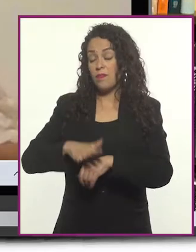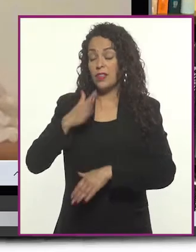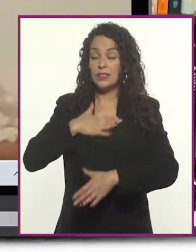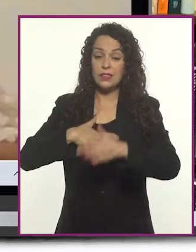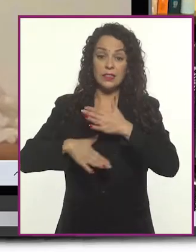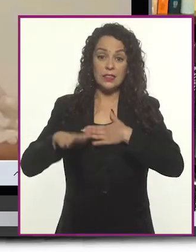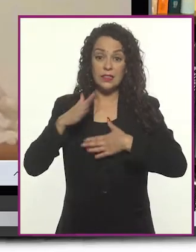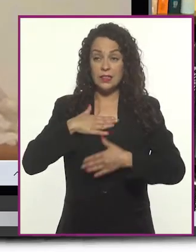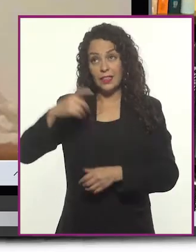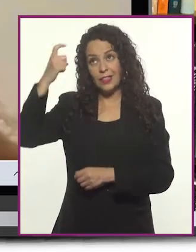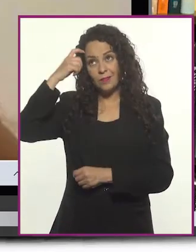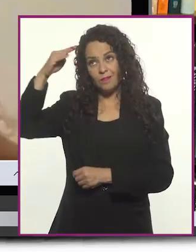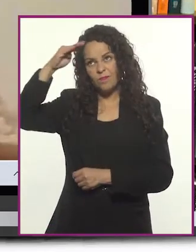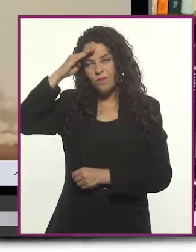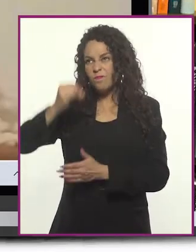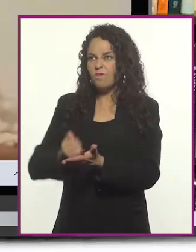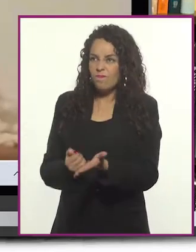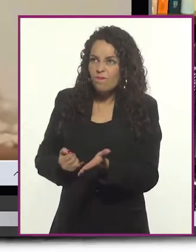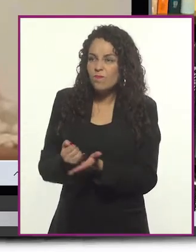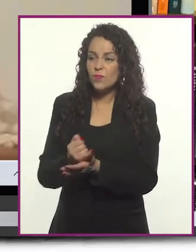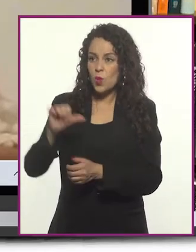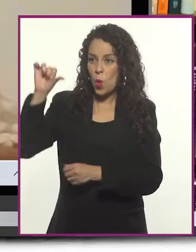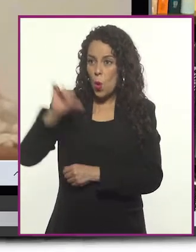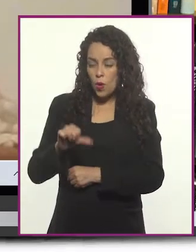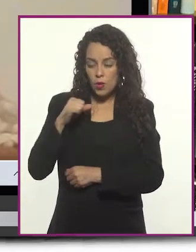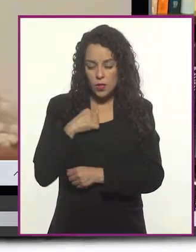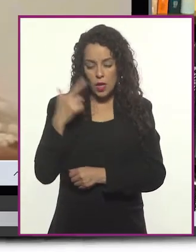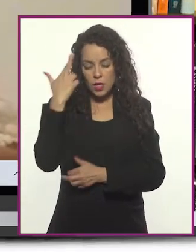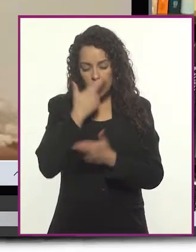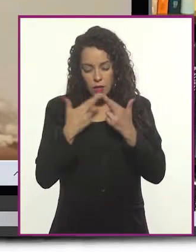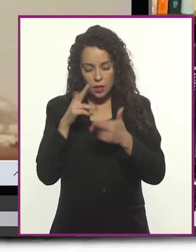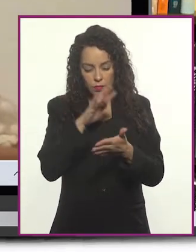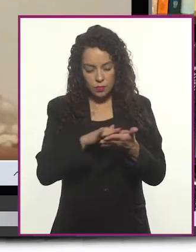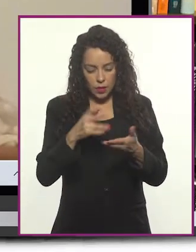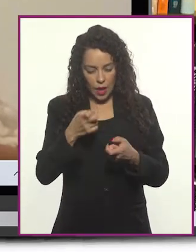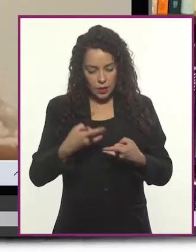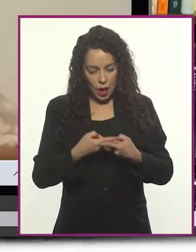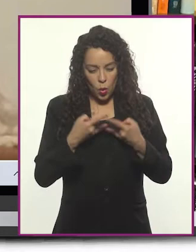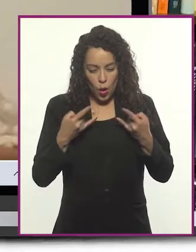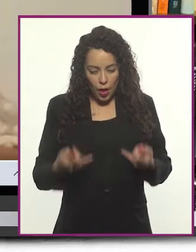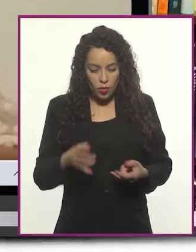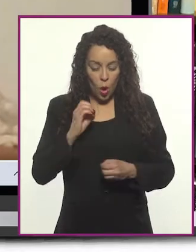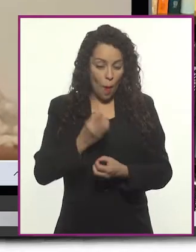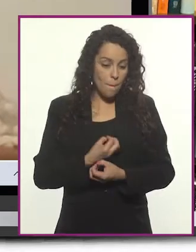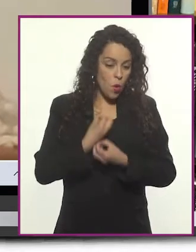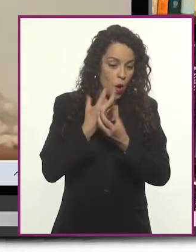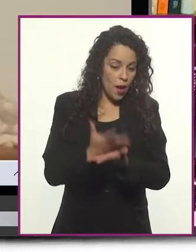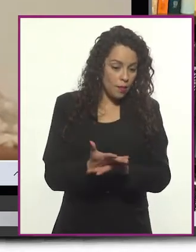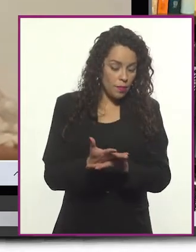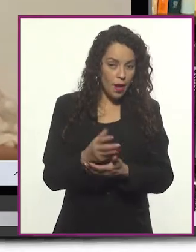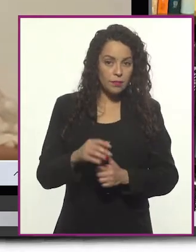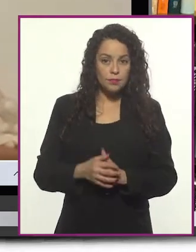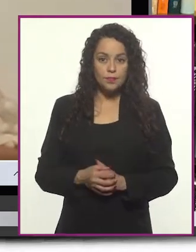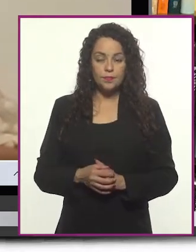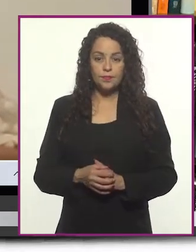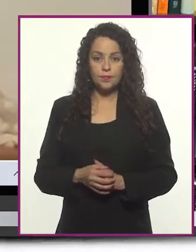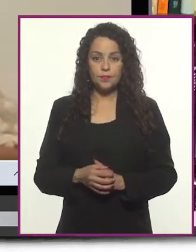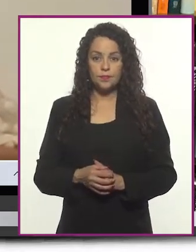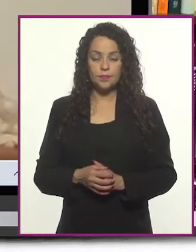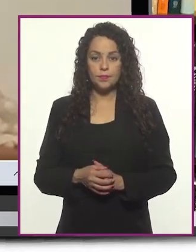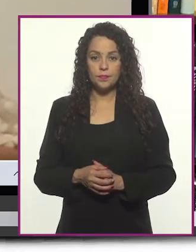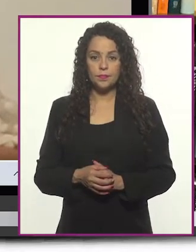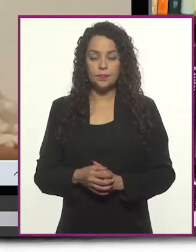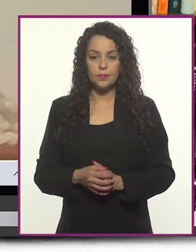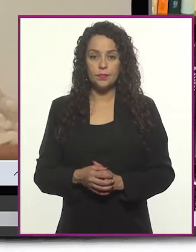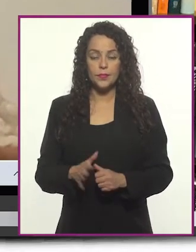la determinación de, bueno, hoy voy a revisar ese cuento, pase lo que pase, o ese poema. Y es